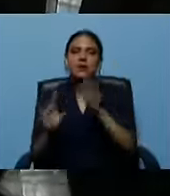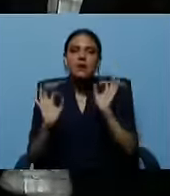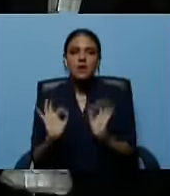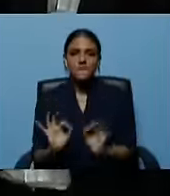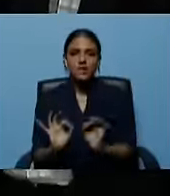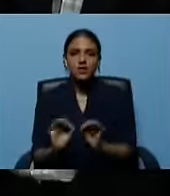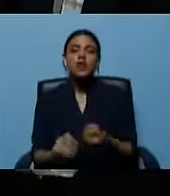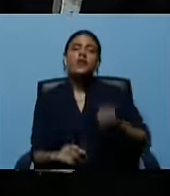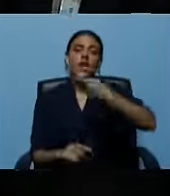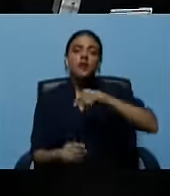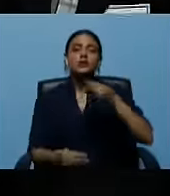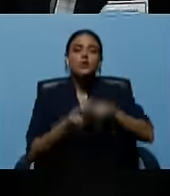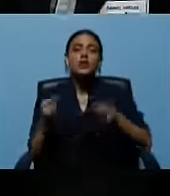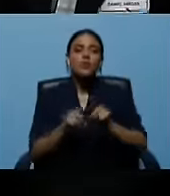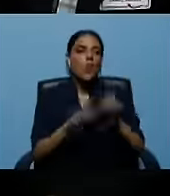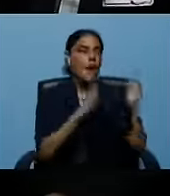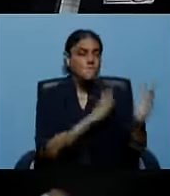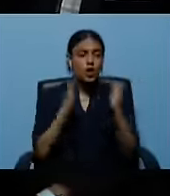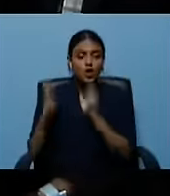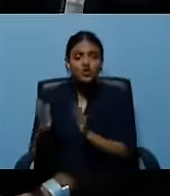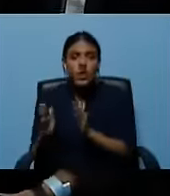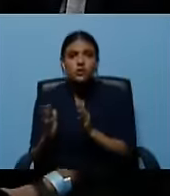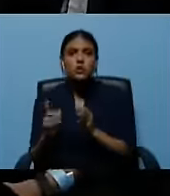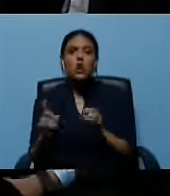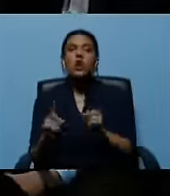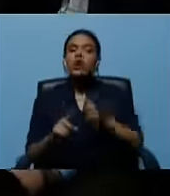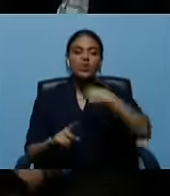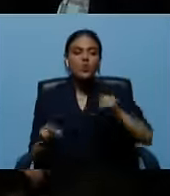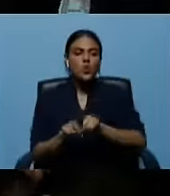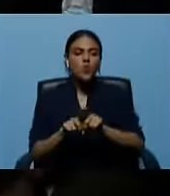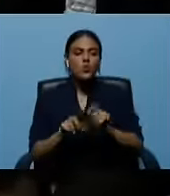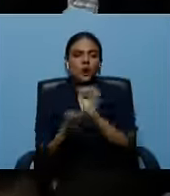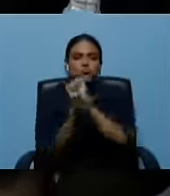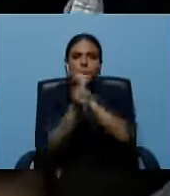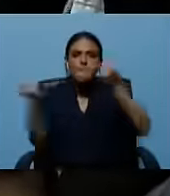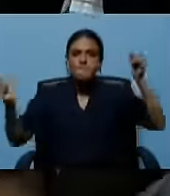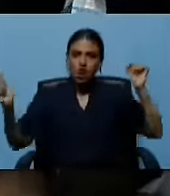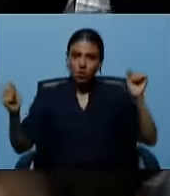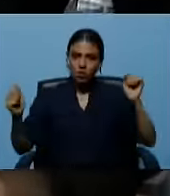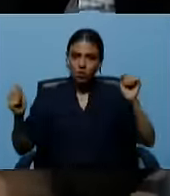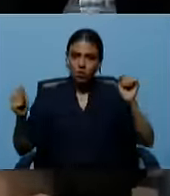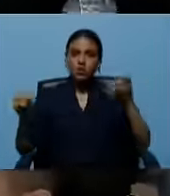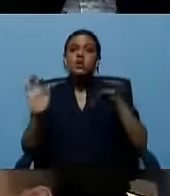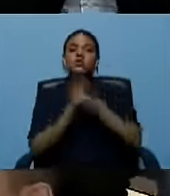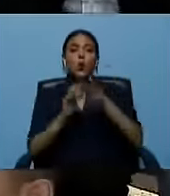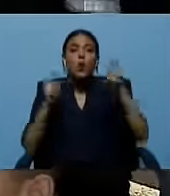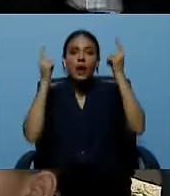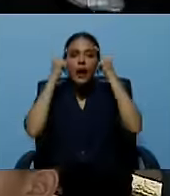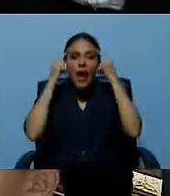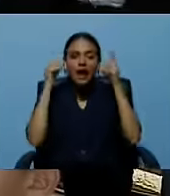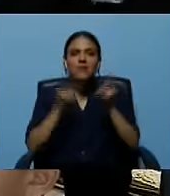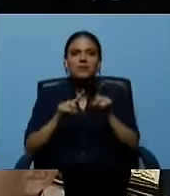hay que ir a un proceso de descolonización del pensamiento.